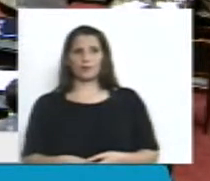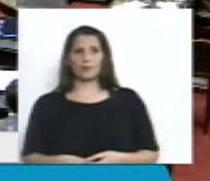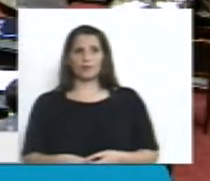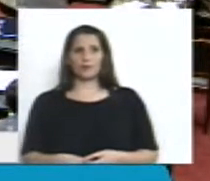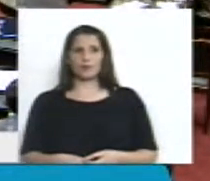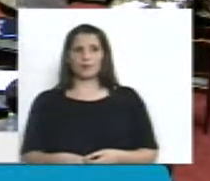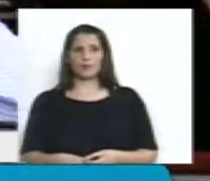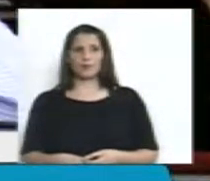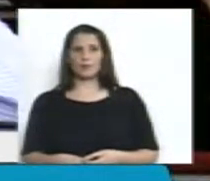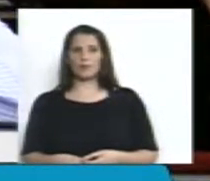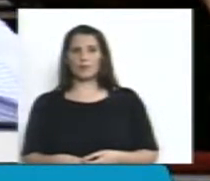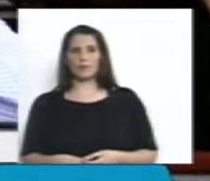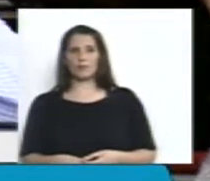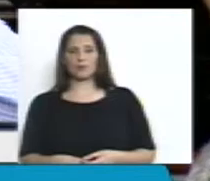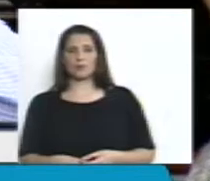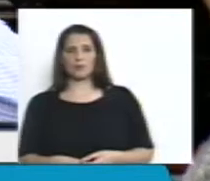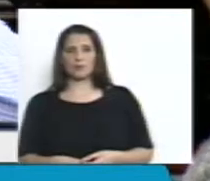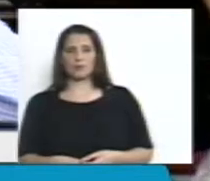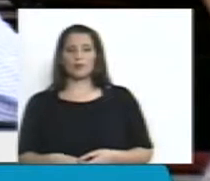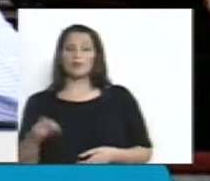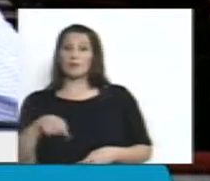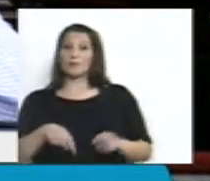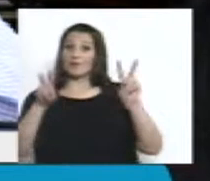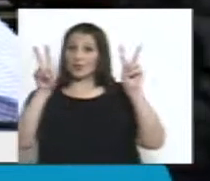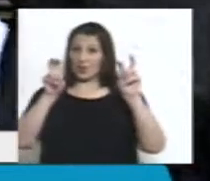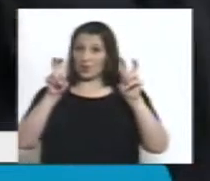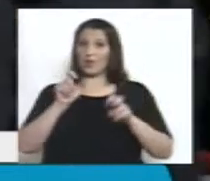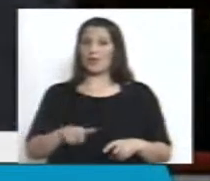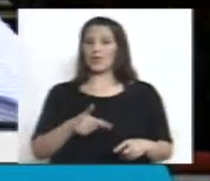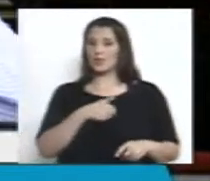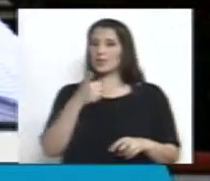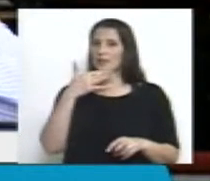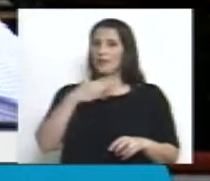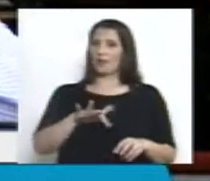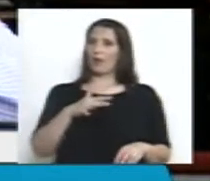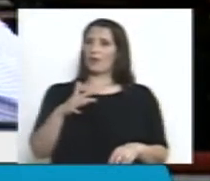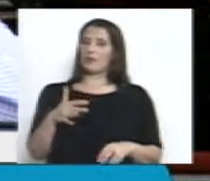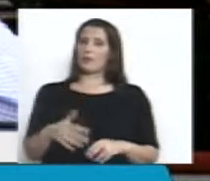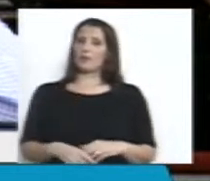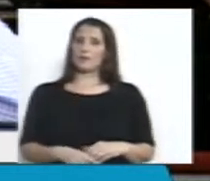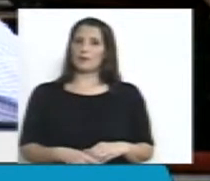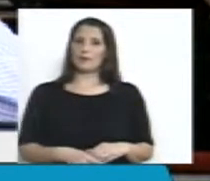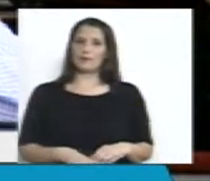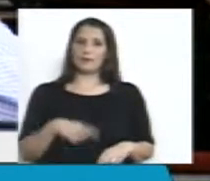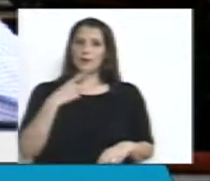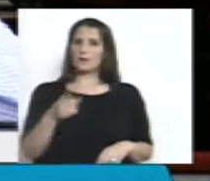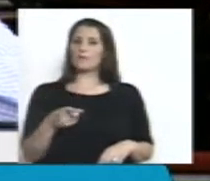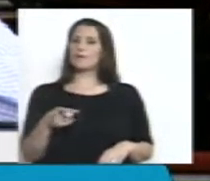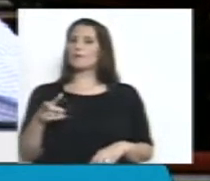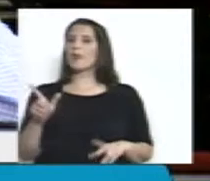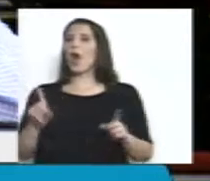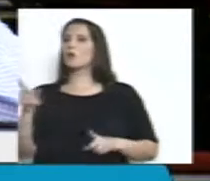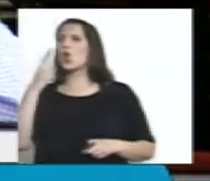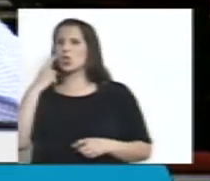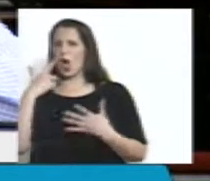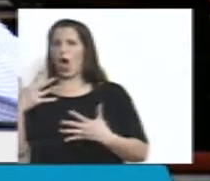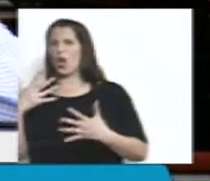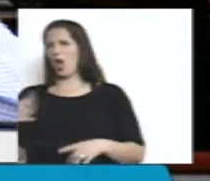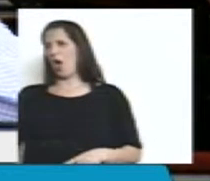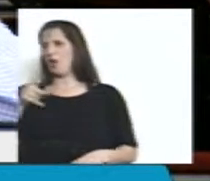Diputado Baquier. Estos temas, señor presidente, entiendo que ya por viejos pueden ser conocidos por